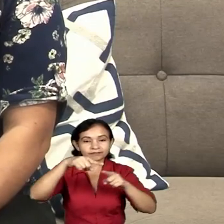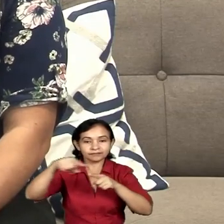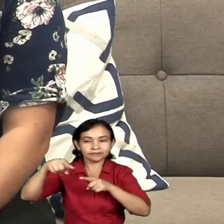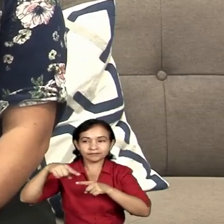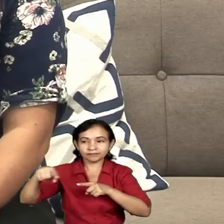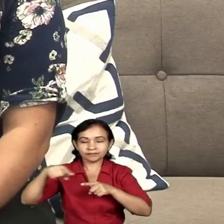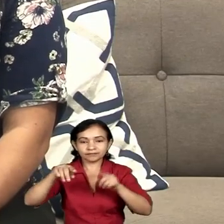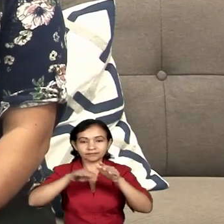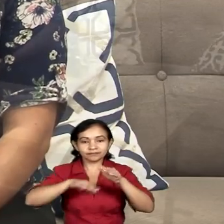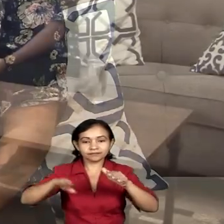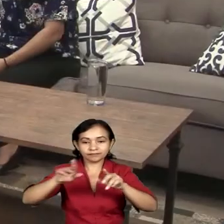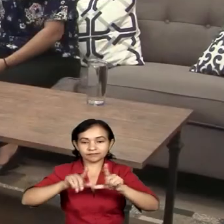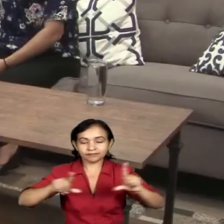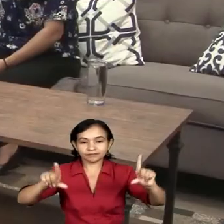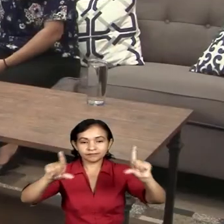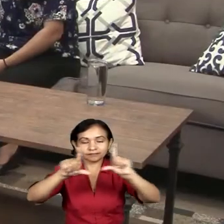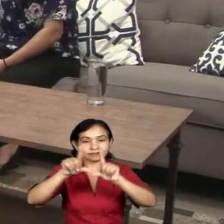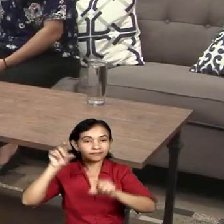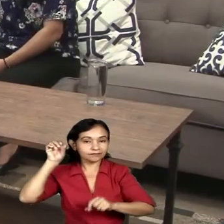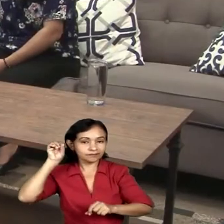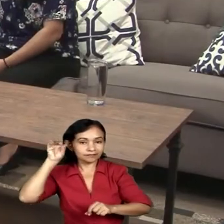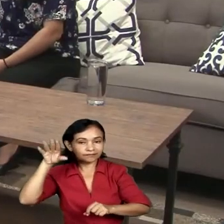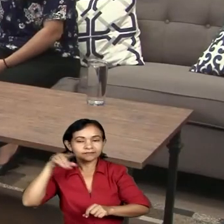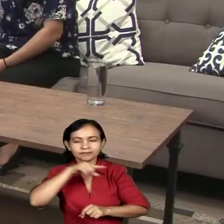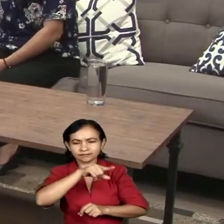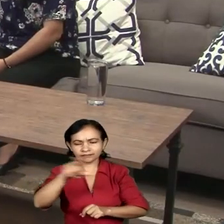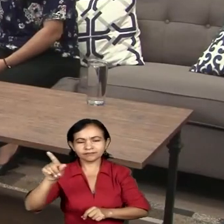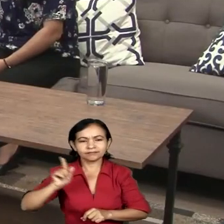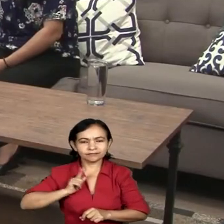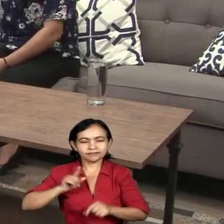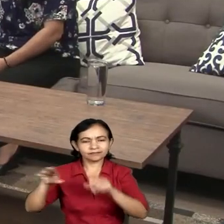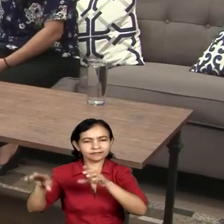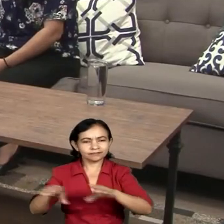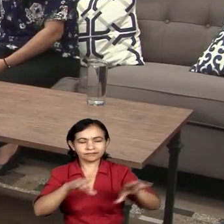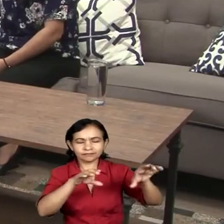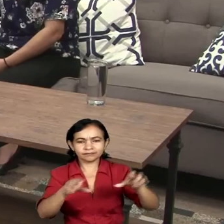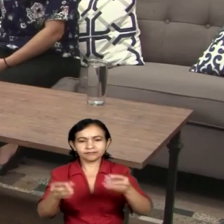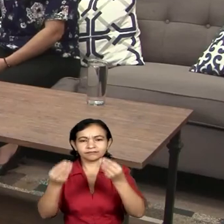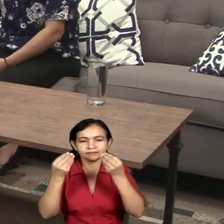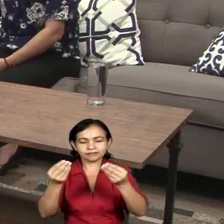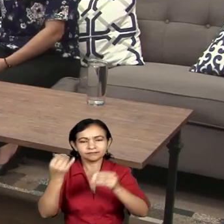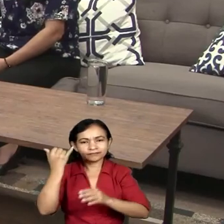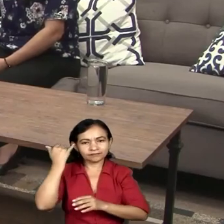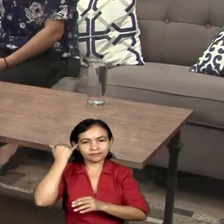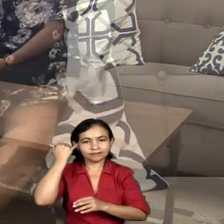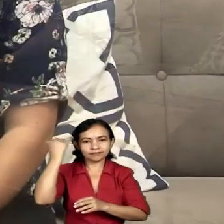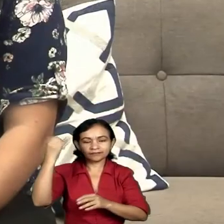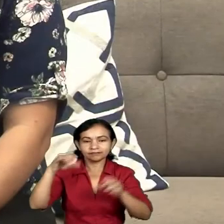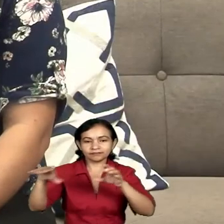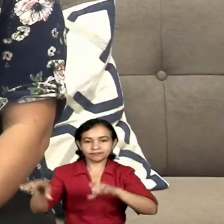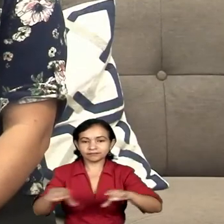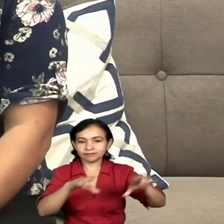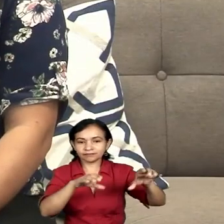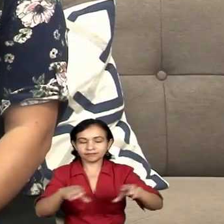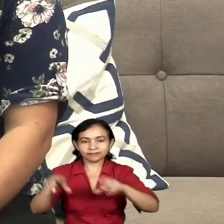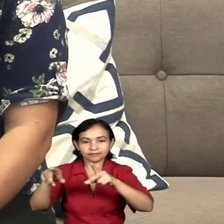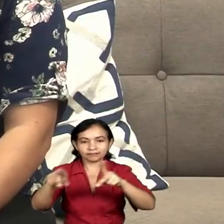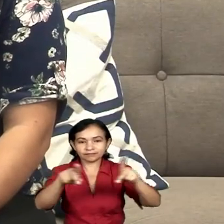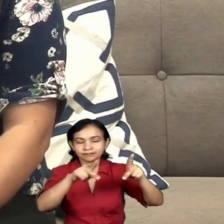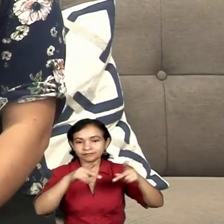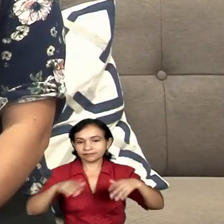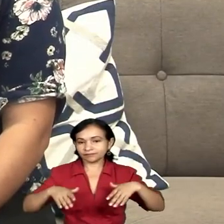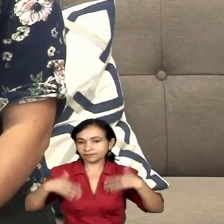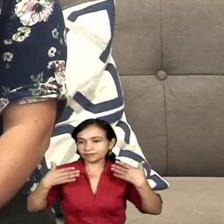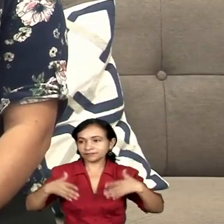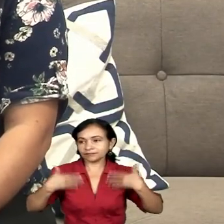más en las plazas turísticas principales, ahí ustedes tienen bastante actividades cada fin de semana. Así es, esa es la idea, activar a la gente, que se divierta en